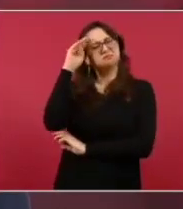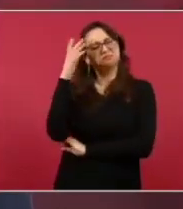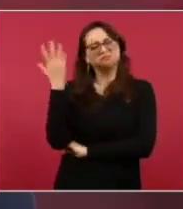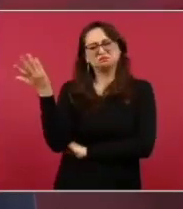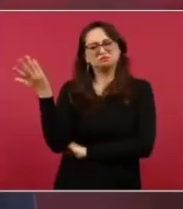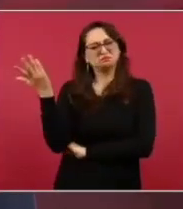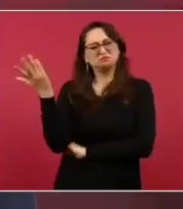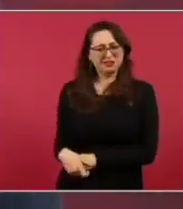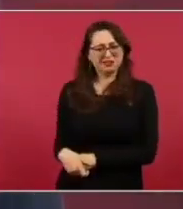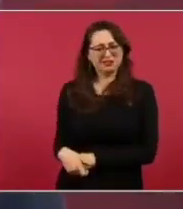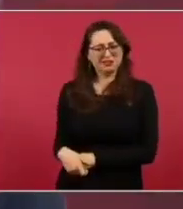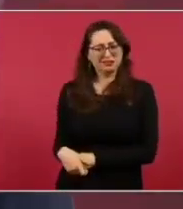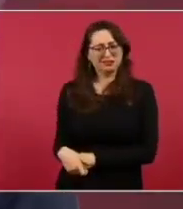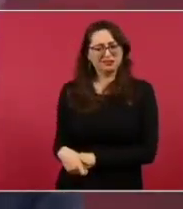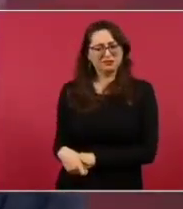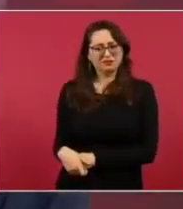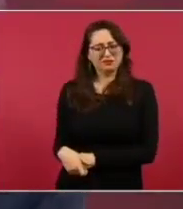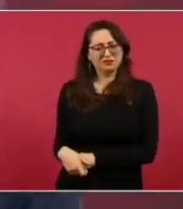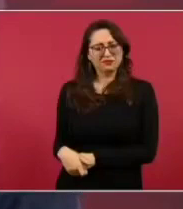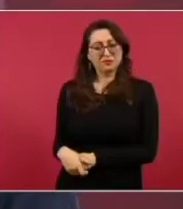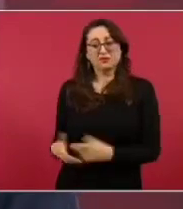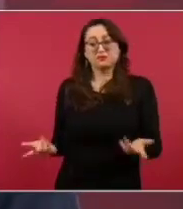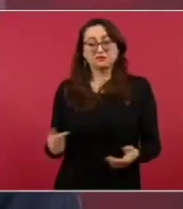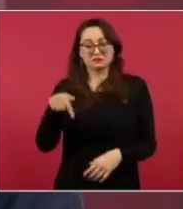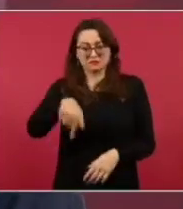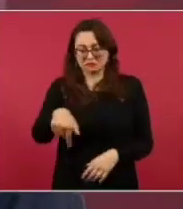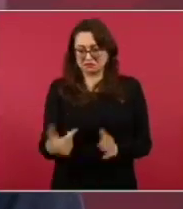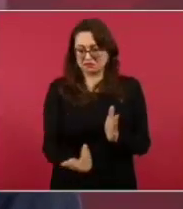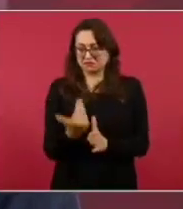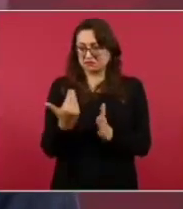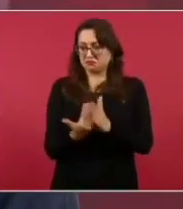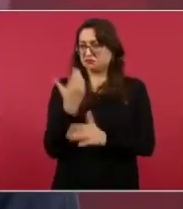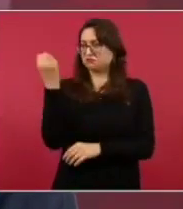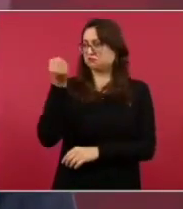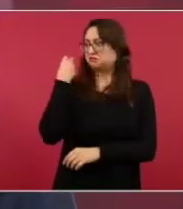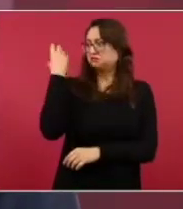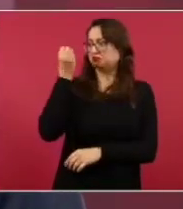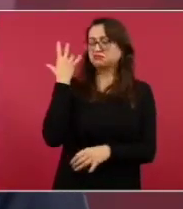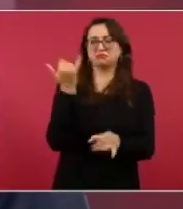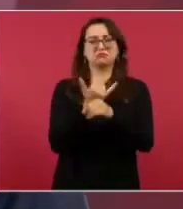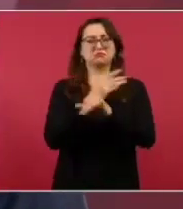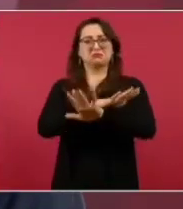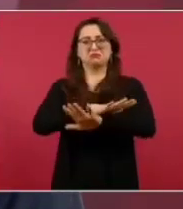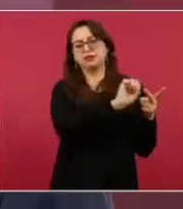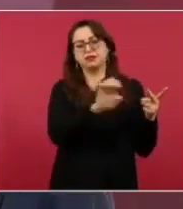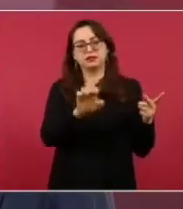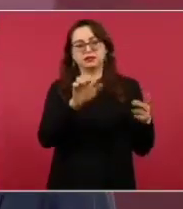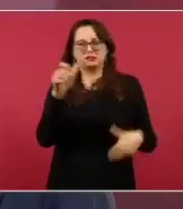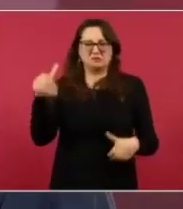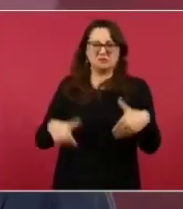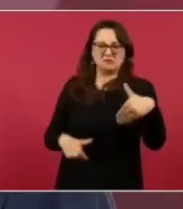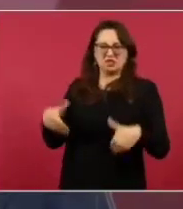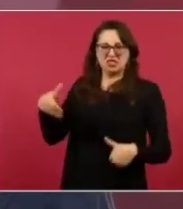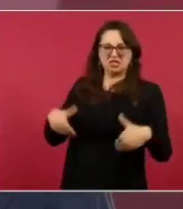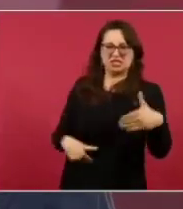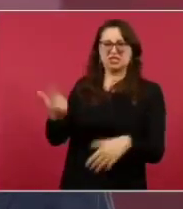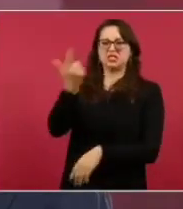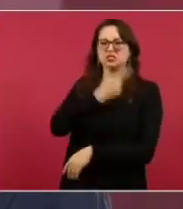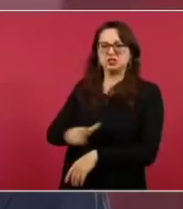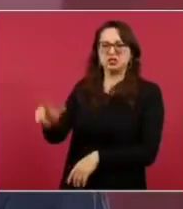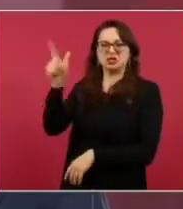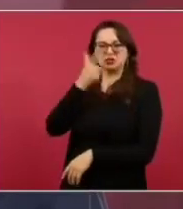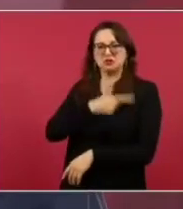como gobierno. Tenemos la mañanera, aunque no le guste a muchos,